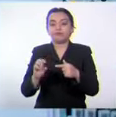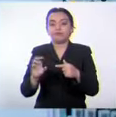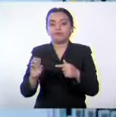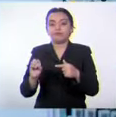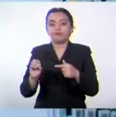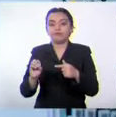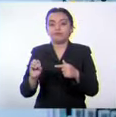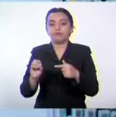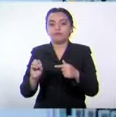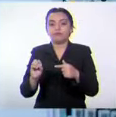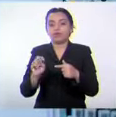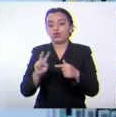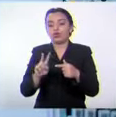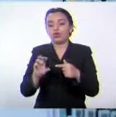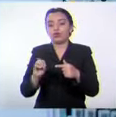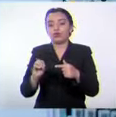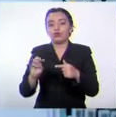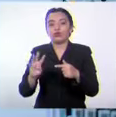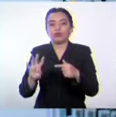204 gramos.